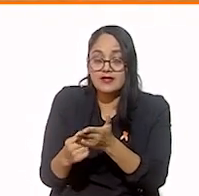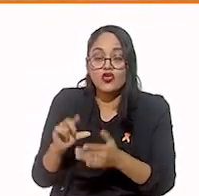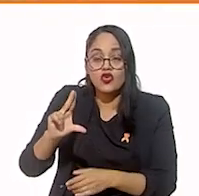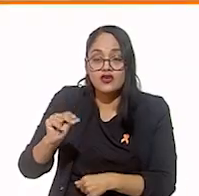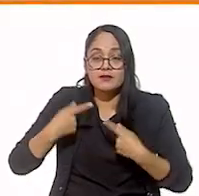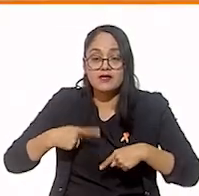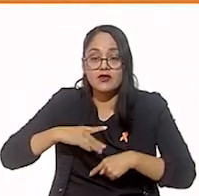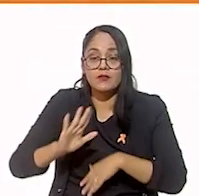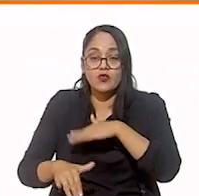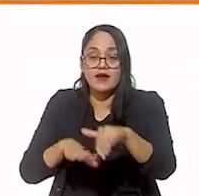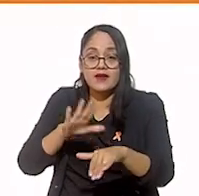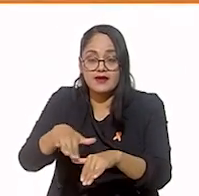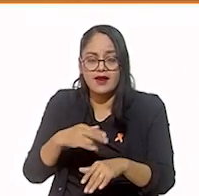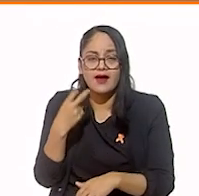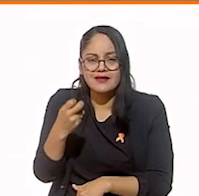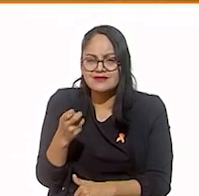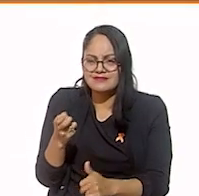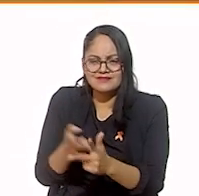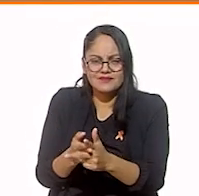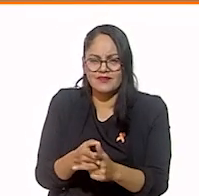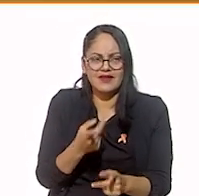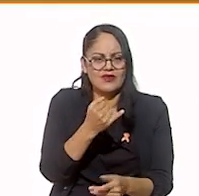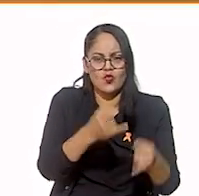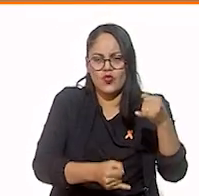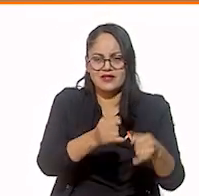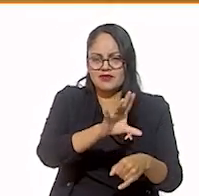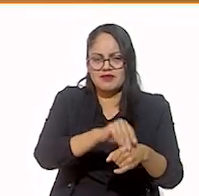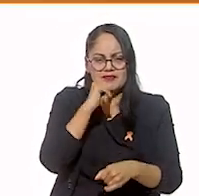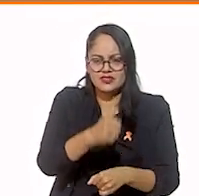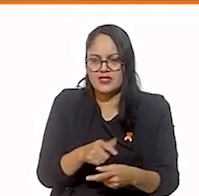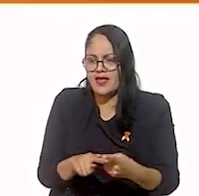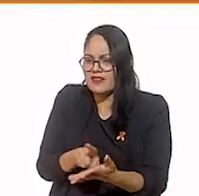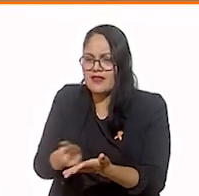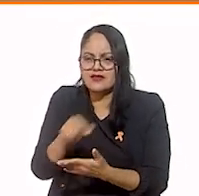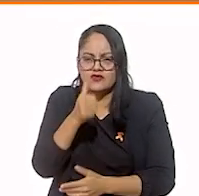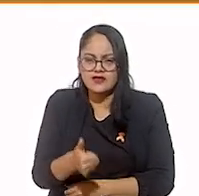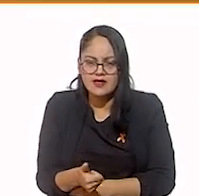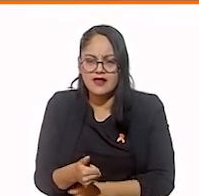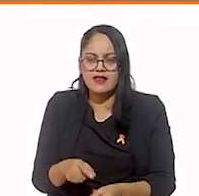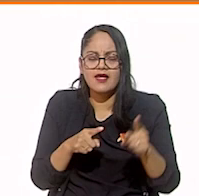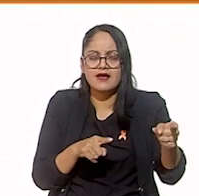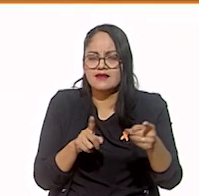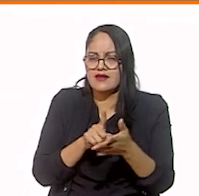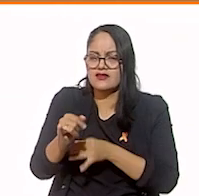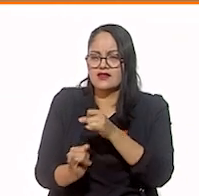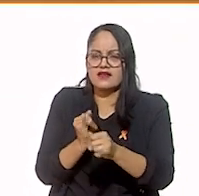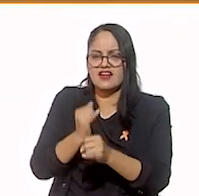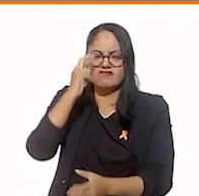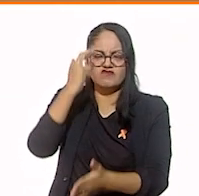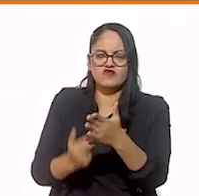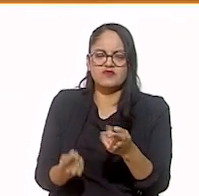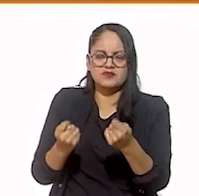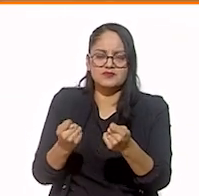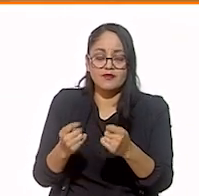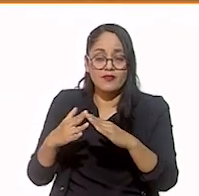80 víctimas que han sido asesinadas extrajudicialmente, sin ningún derecho a juicio, o sea, violando los consensos básicos del derecho internacional, pero ha sido